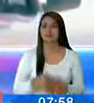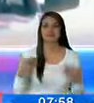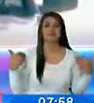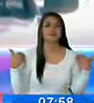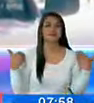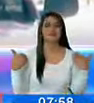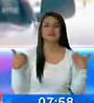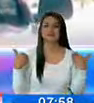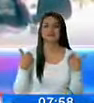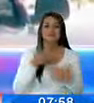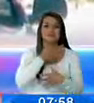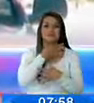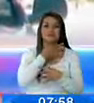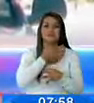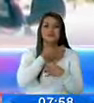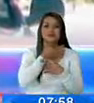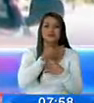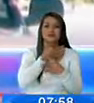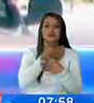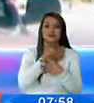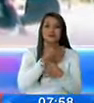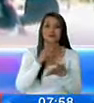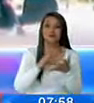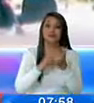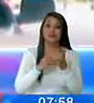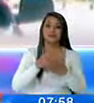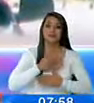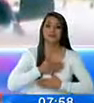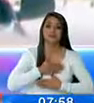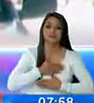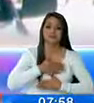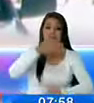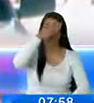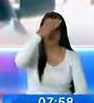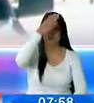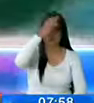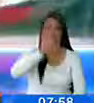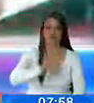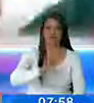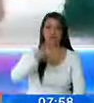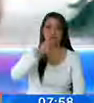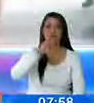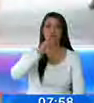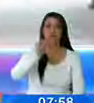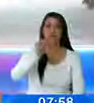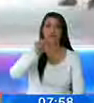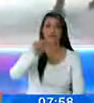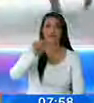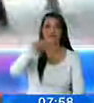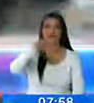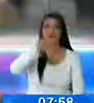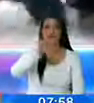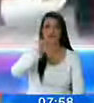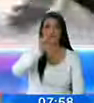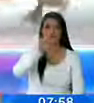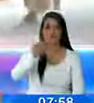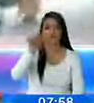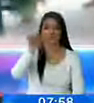que me gusta, me encanta y además representa nuestra cultura. Aquí de Gualaquiza. Bien, porque